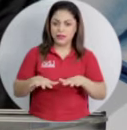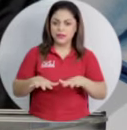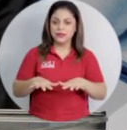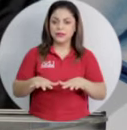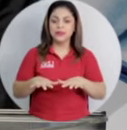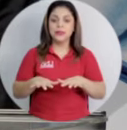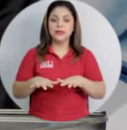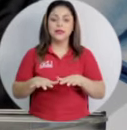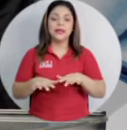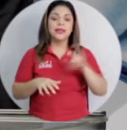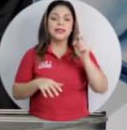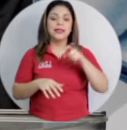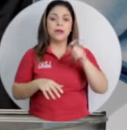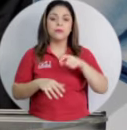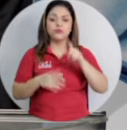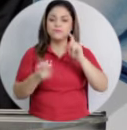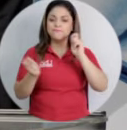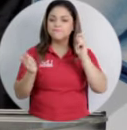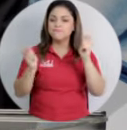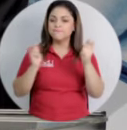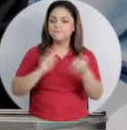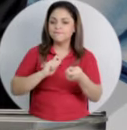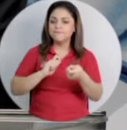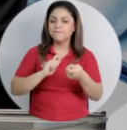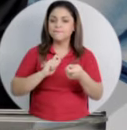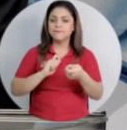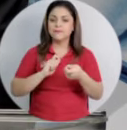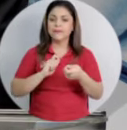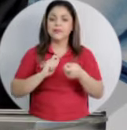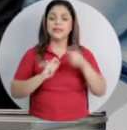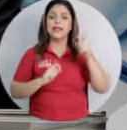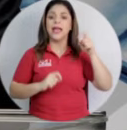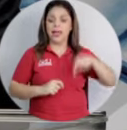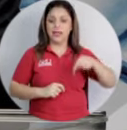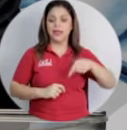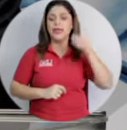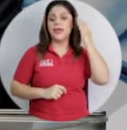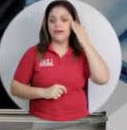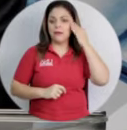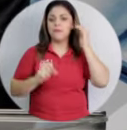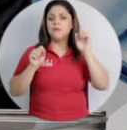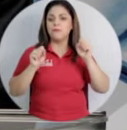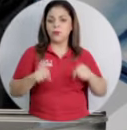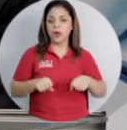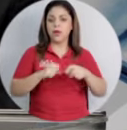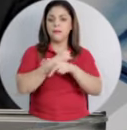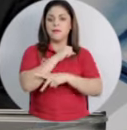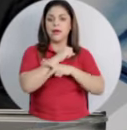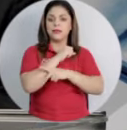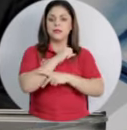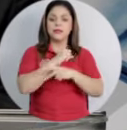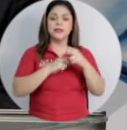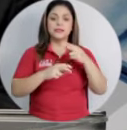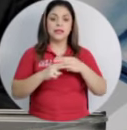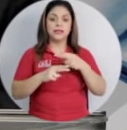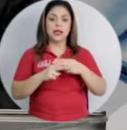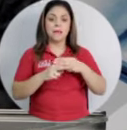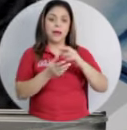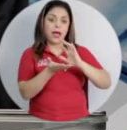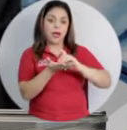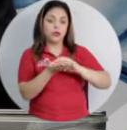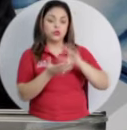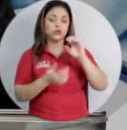estatal que digamos va a hacer una reconversión para ir a algo que se llama, que hay capacidad en el país, que es el arroz orgánico, que